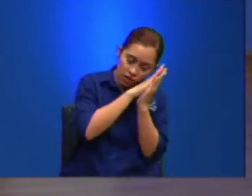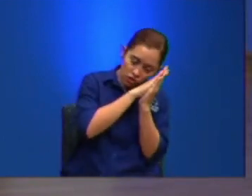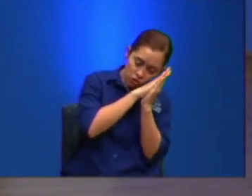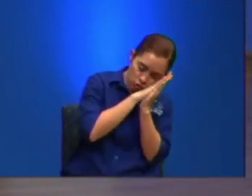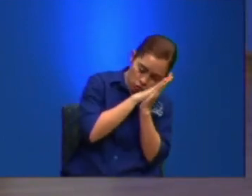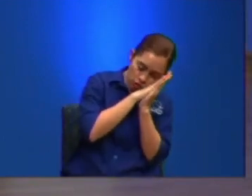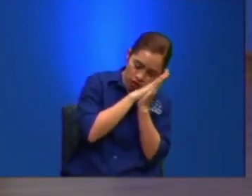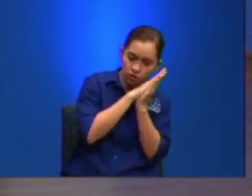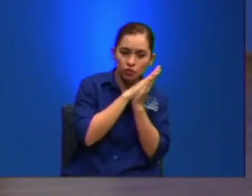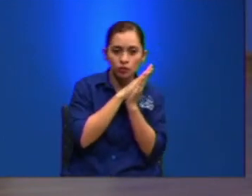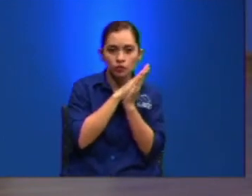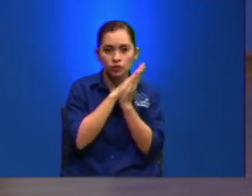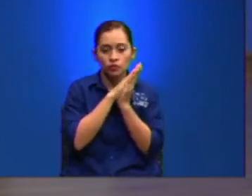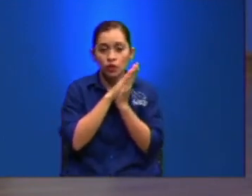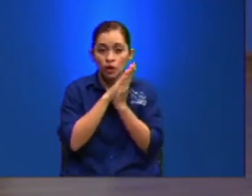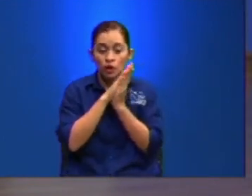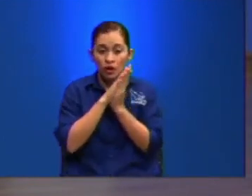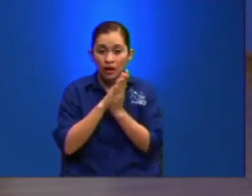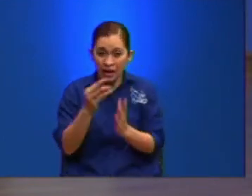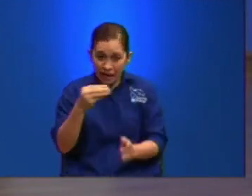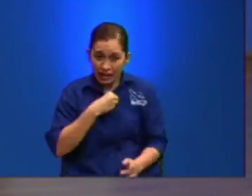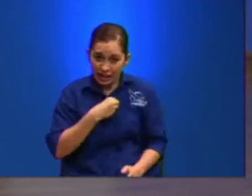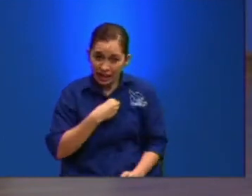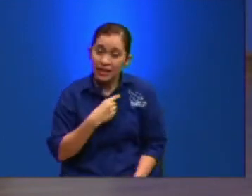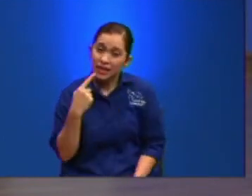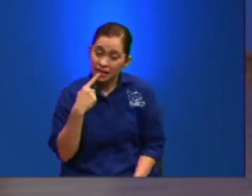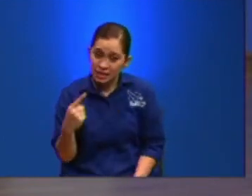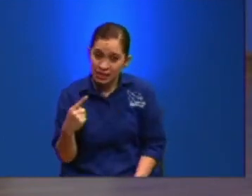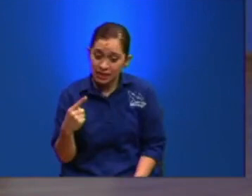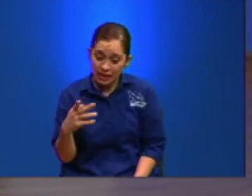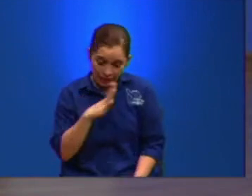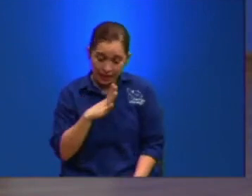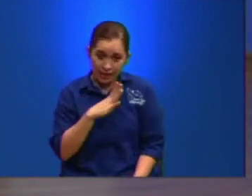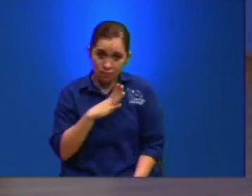puede estar diciendo apreciación no sólo un ratito un 10